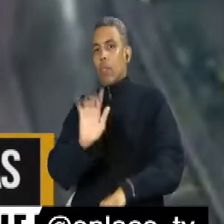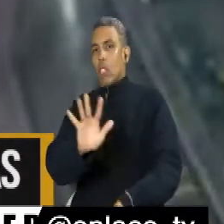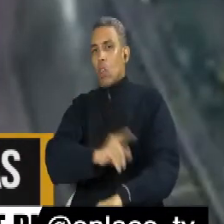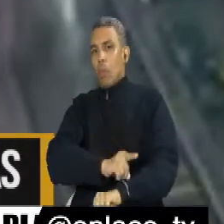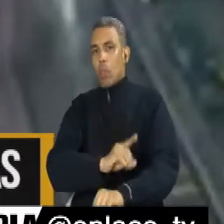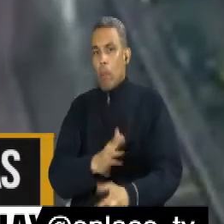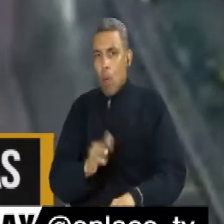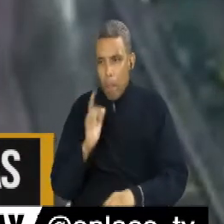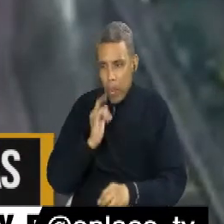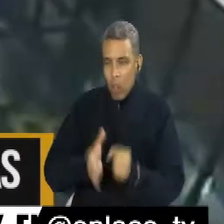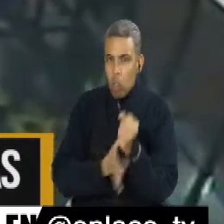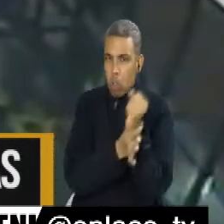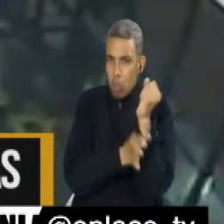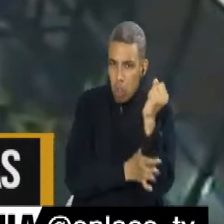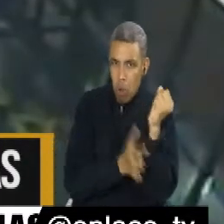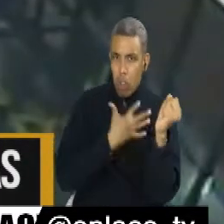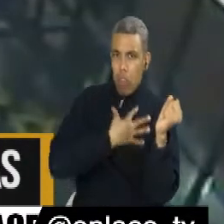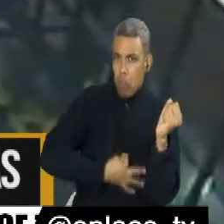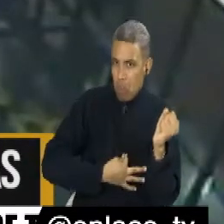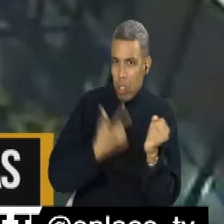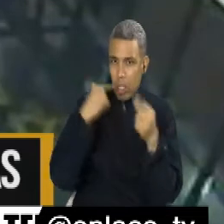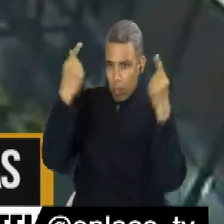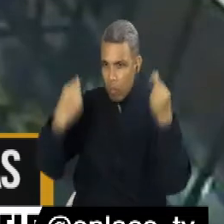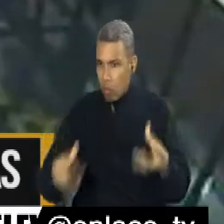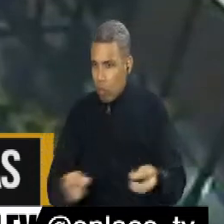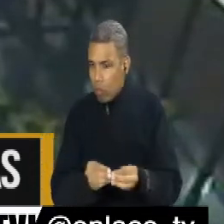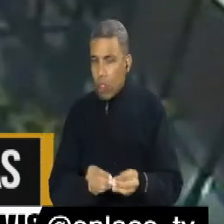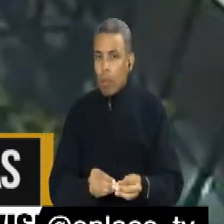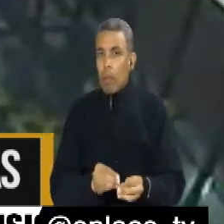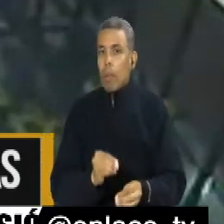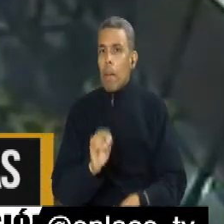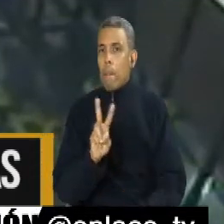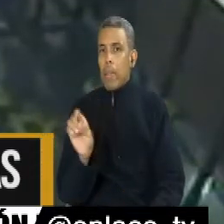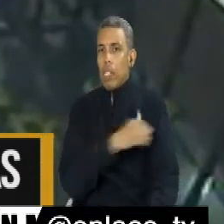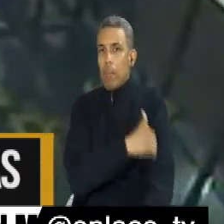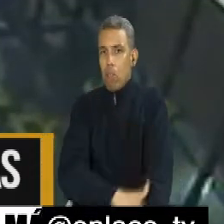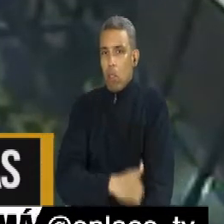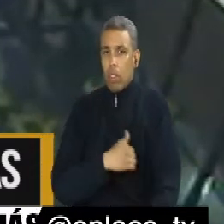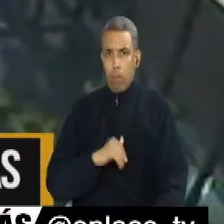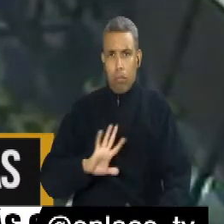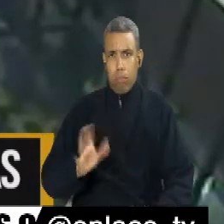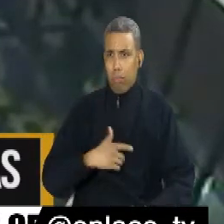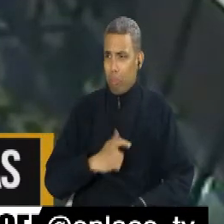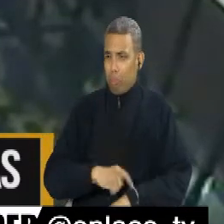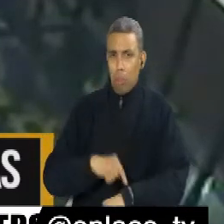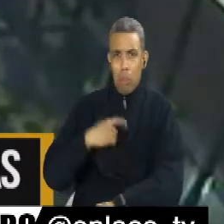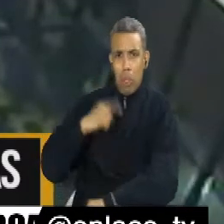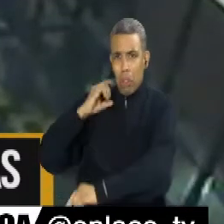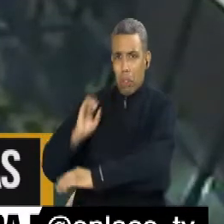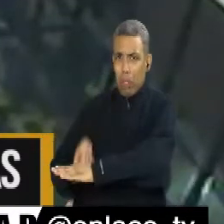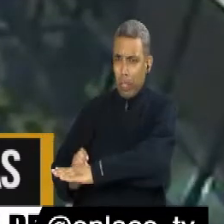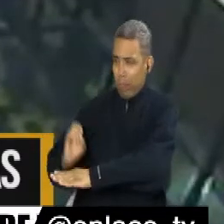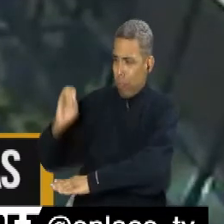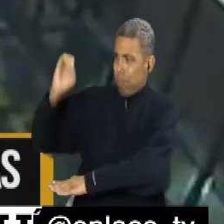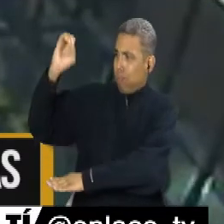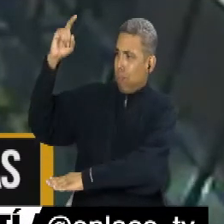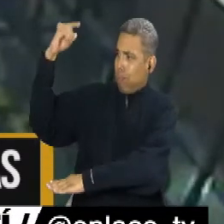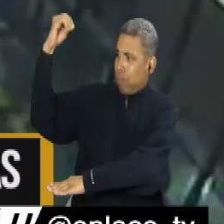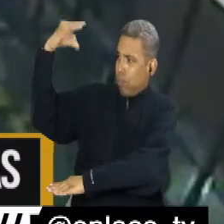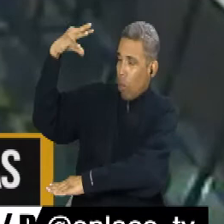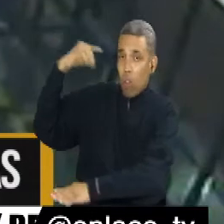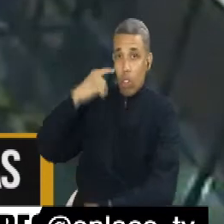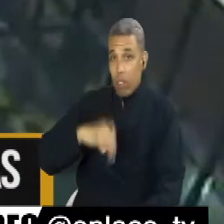de 20 millones de pesos en joyas. Este robo se presentó a plena luz del día en el comercio de Barranca Bermeja. Los comerciantes del